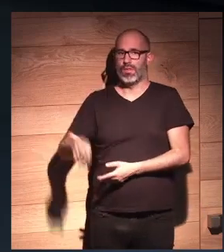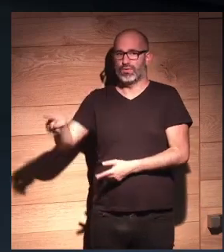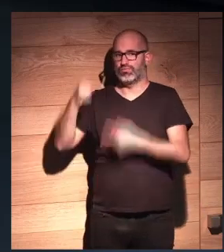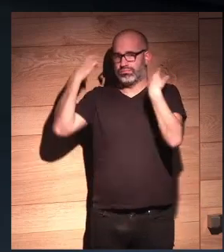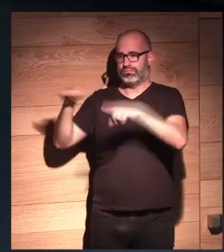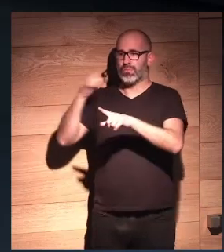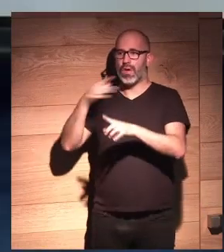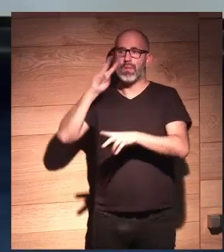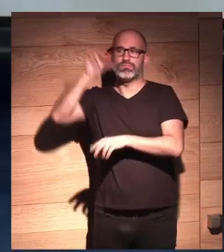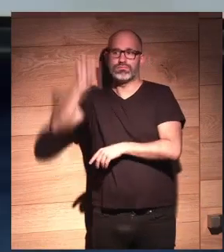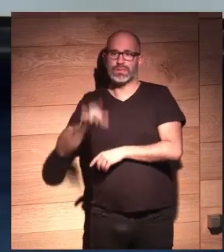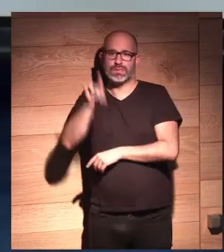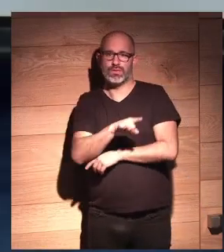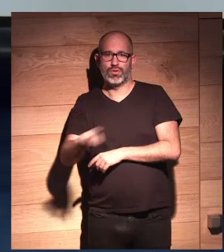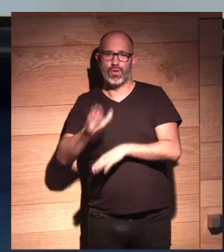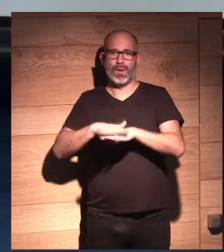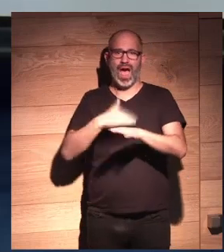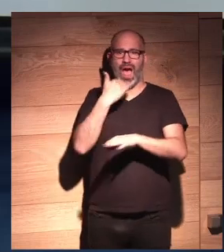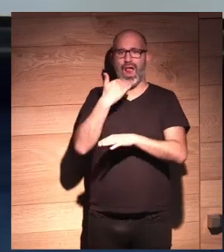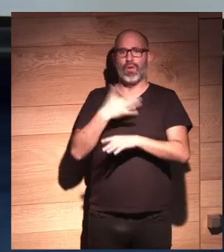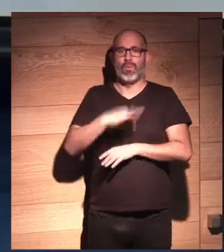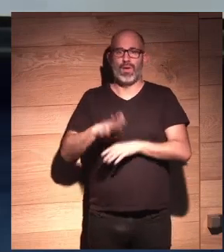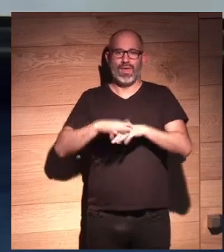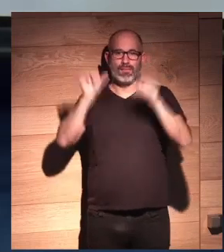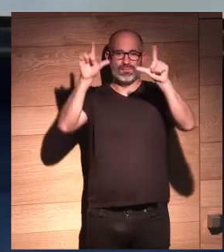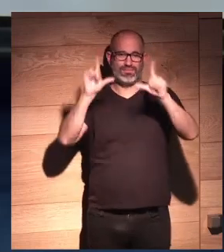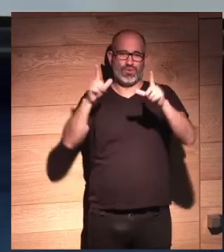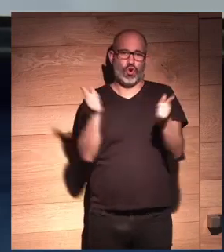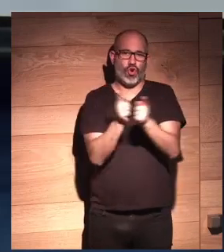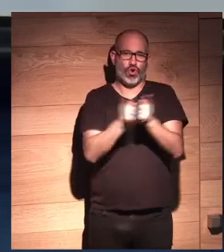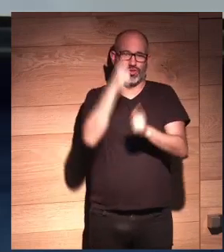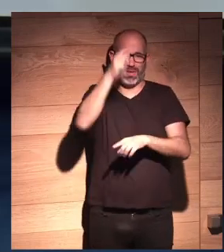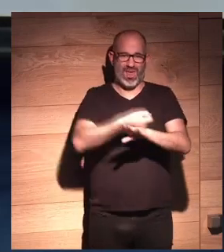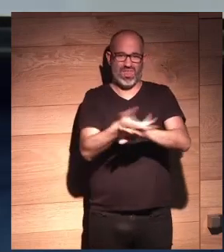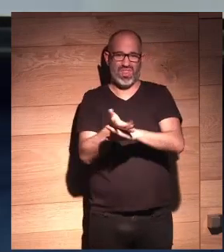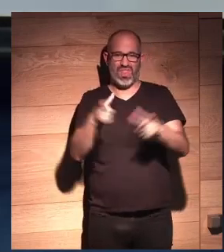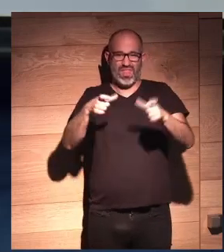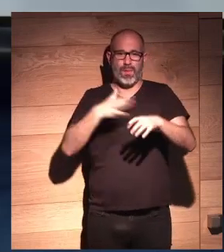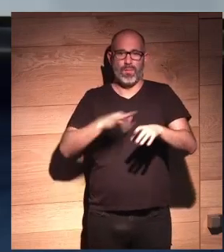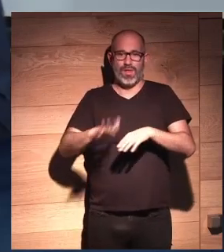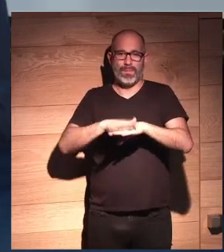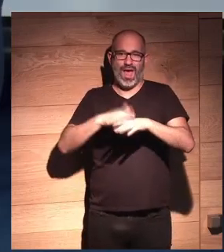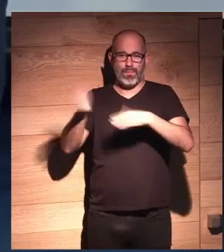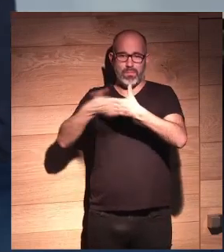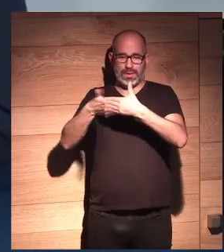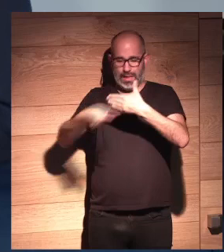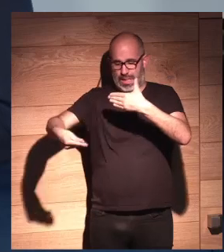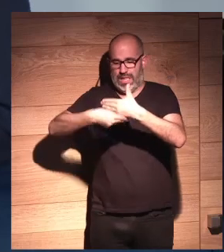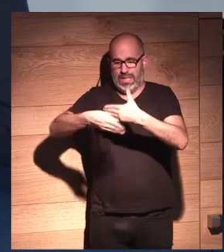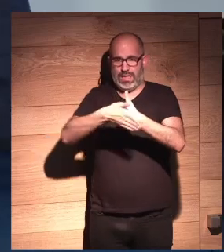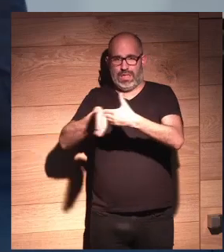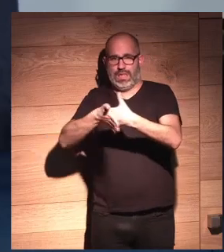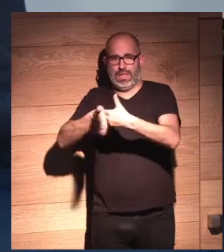poner, yo qué sé, para sujetar la puerta en verano, lo que quieras, pero te los dejo. Yo creo que no se los vio nunca, pero sí me dijo que te podías venir a